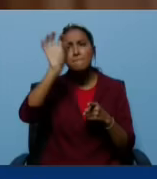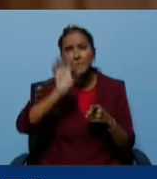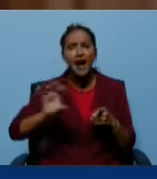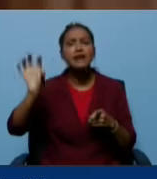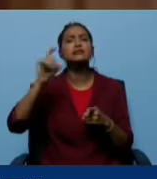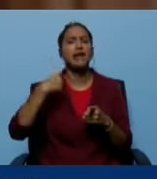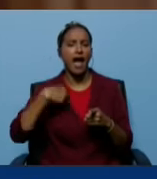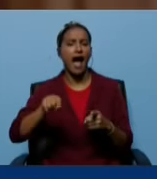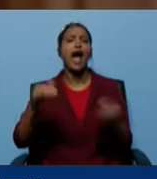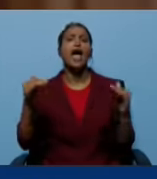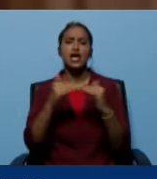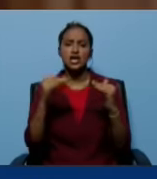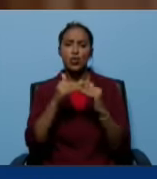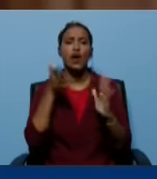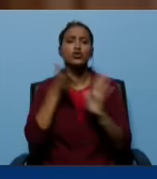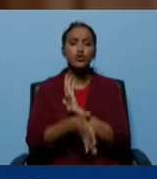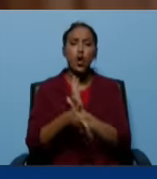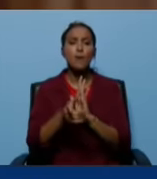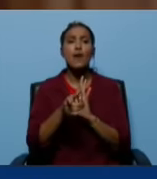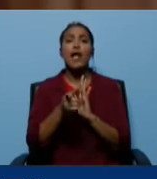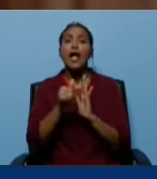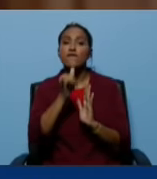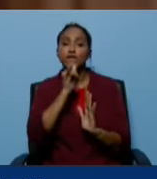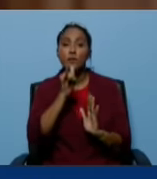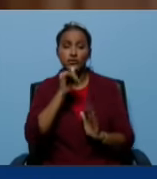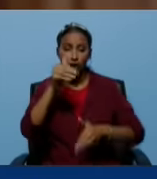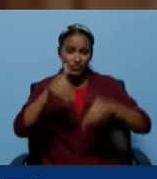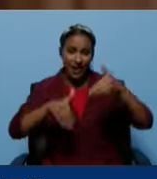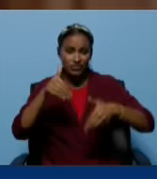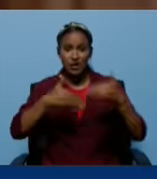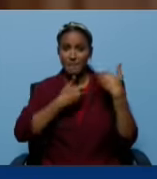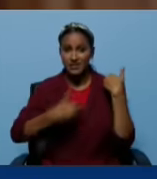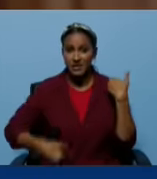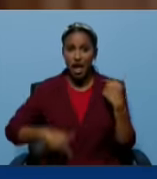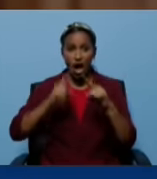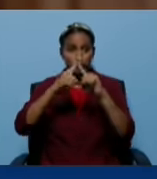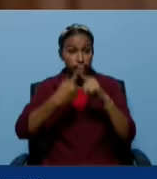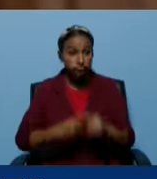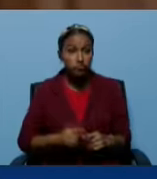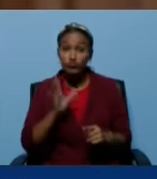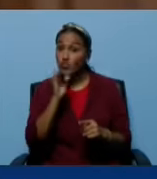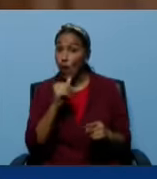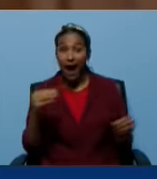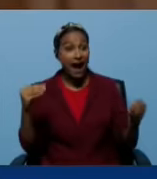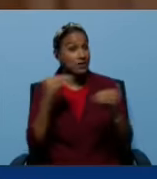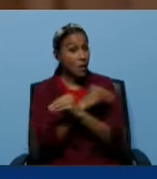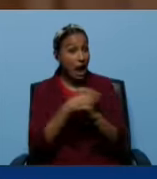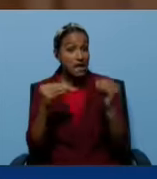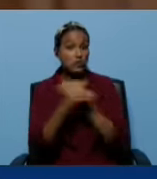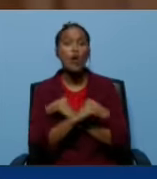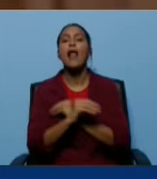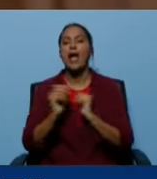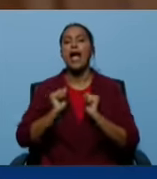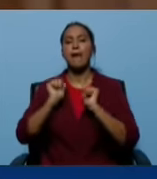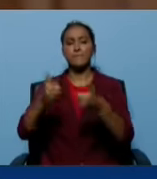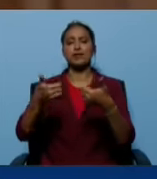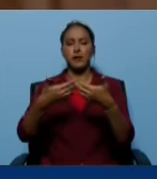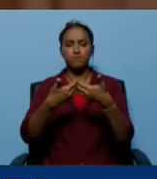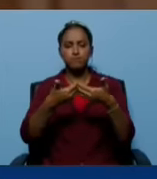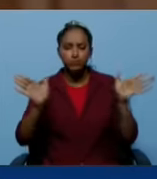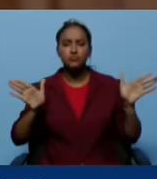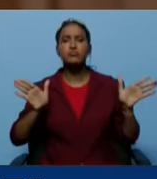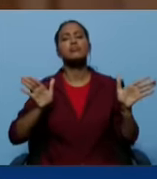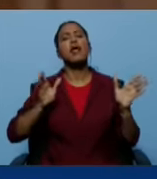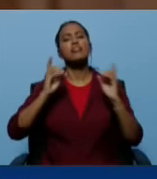supremo termina decidiendo y haciendo parte, porque los poderes están para coayudarse, los poderes son independientes, pero